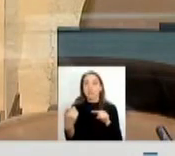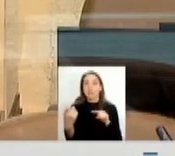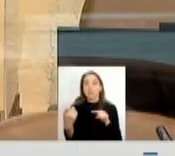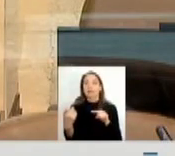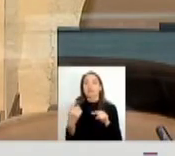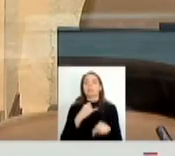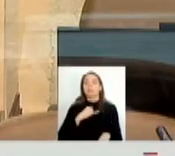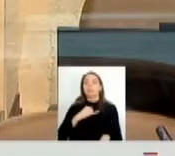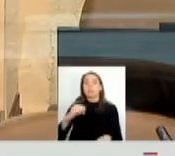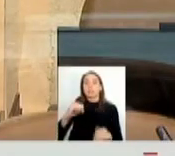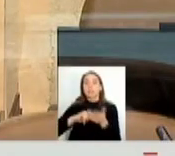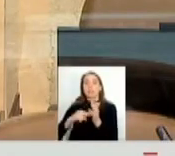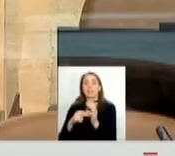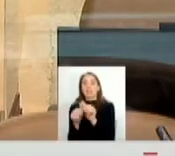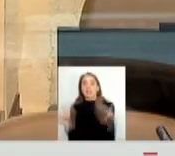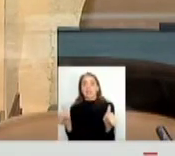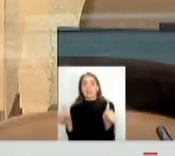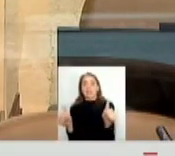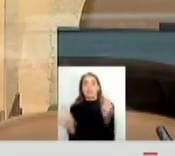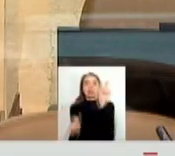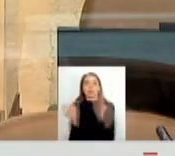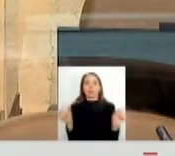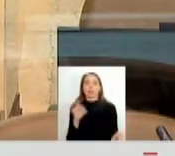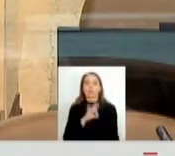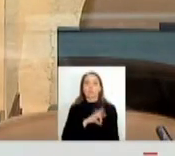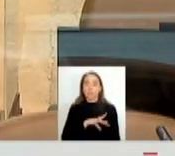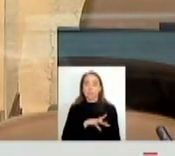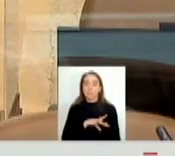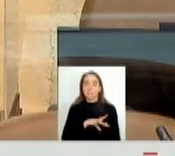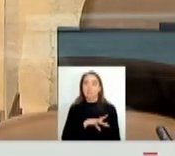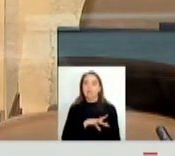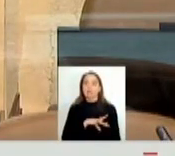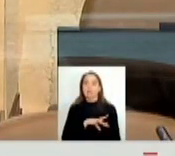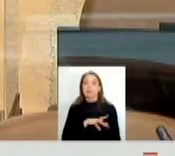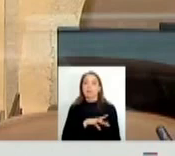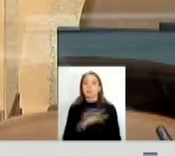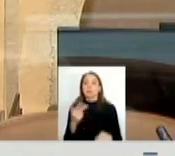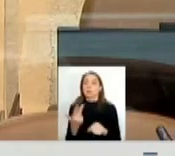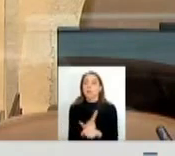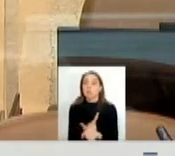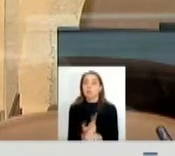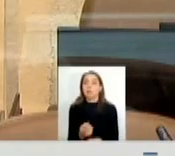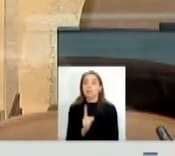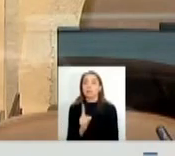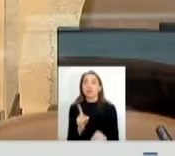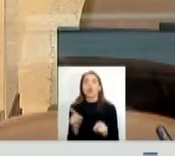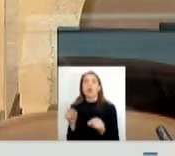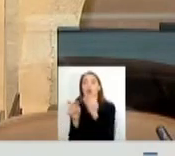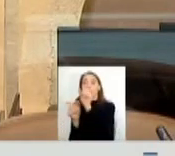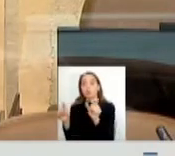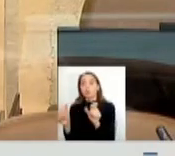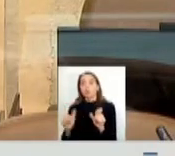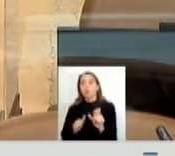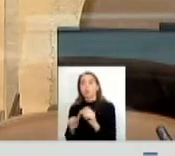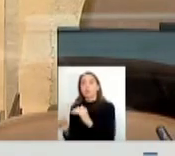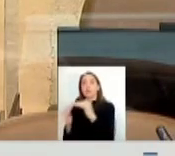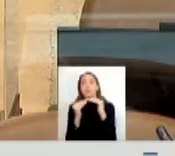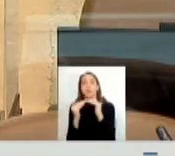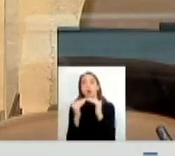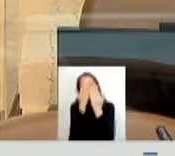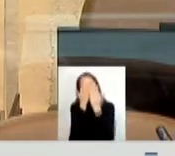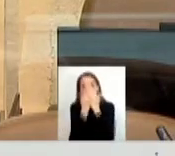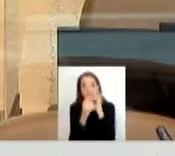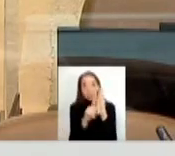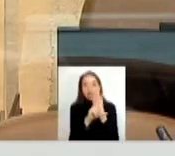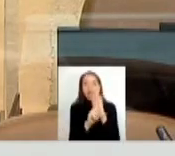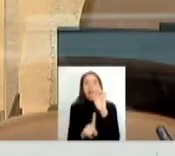división entre chilenos y desgraciadamente no aplicar la igualdad ante la ley, porque aquí para algunos se